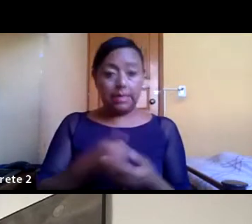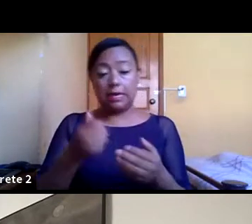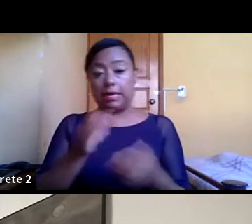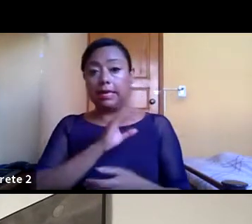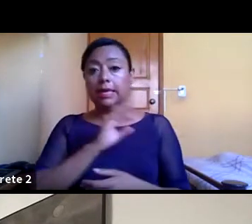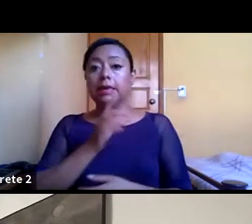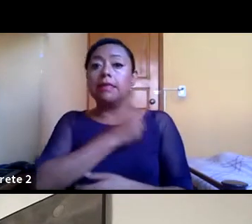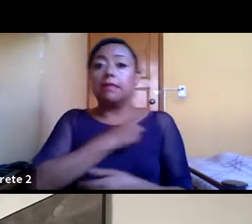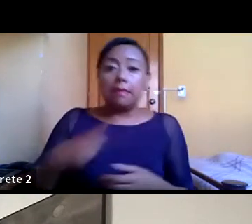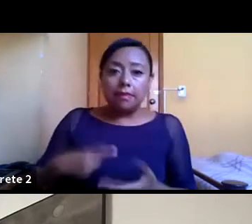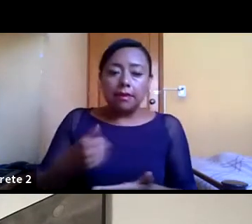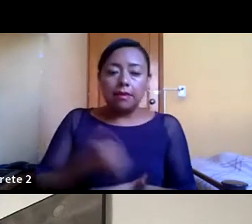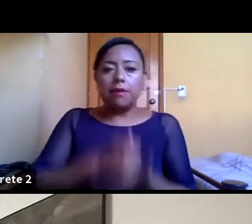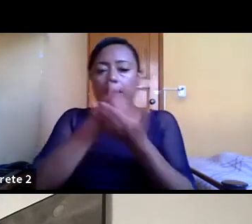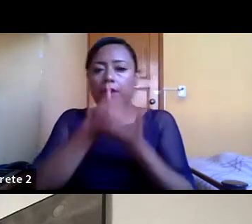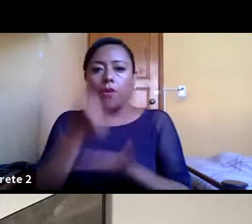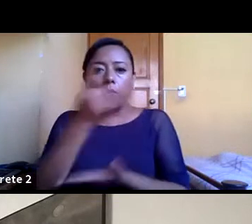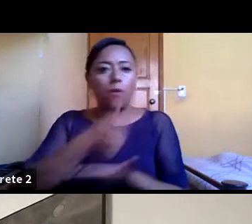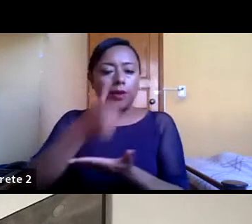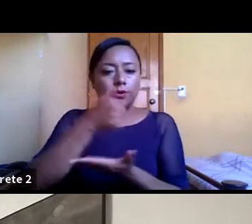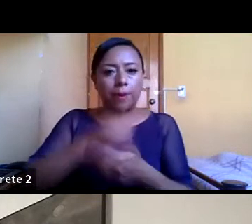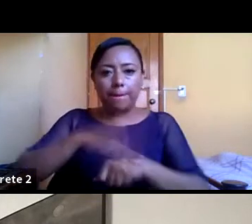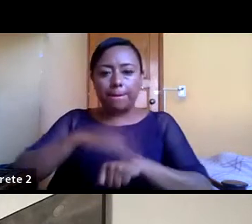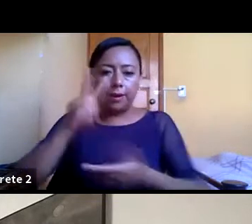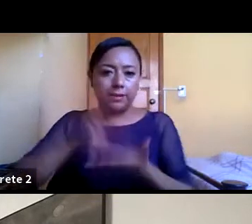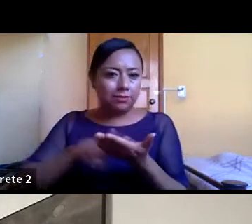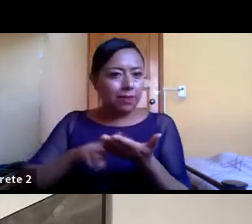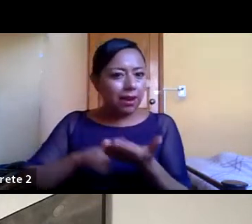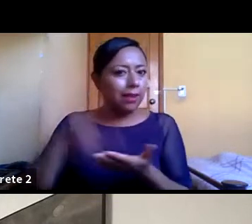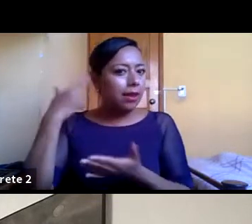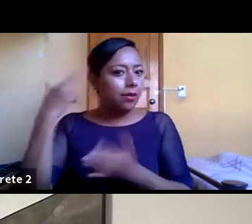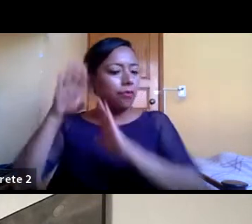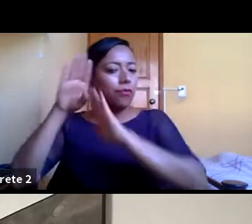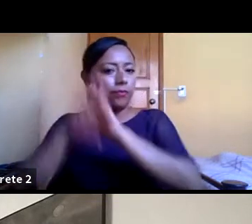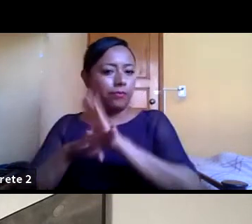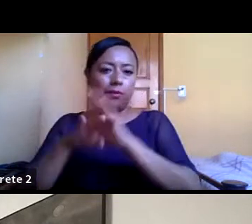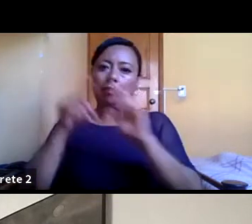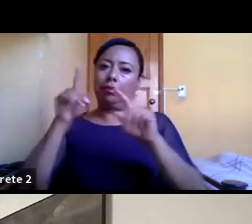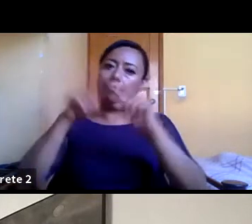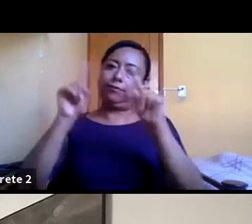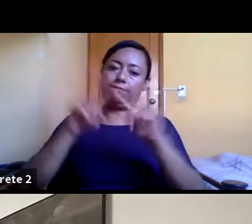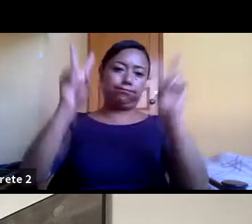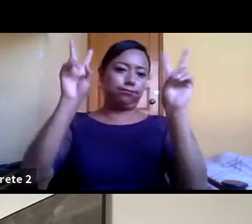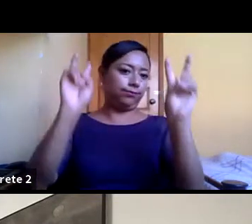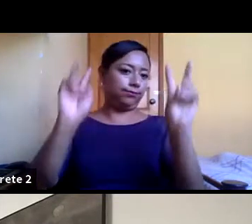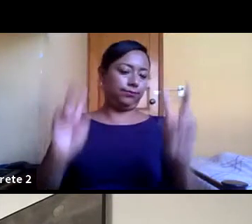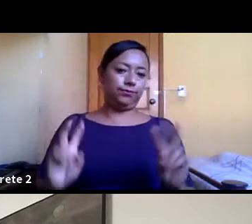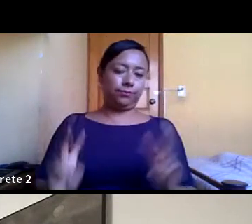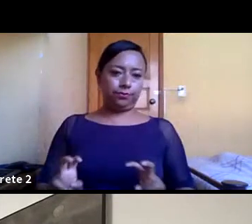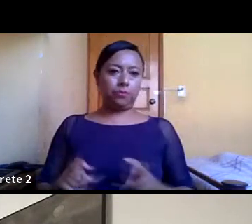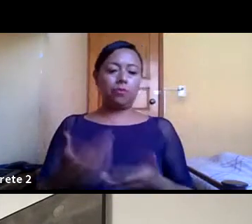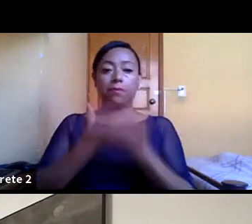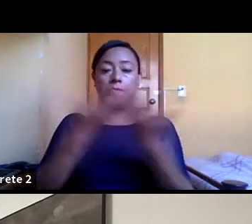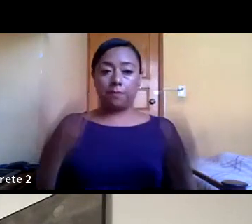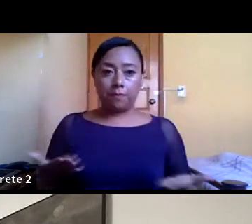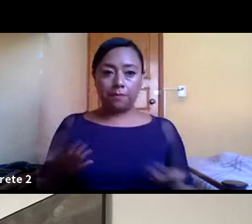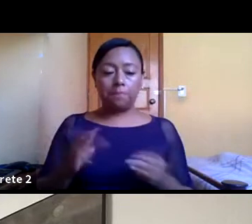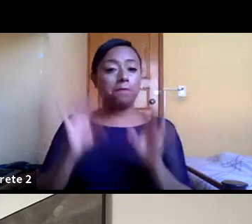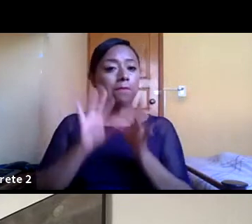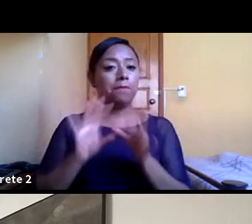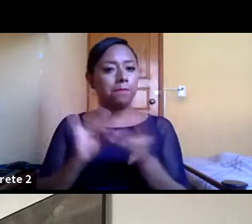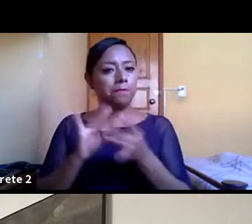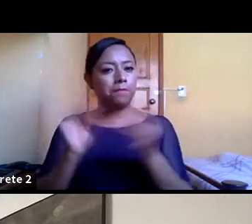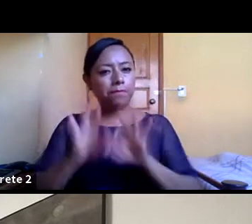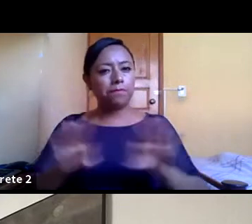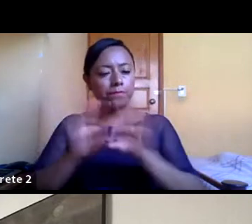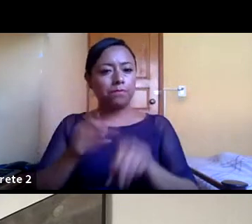de una ciudad más verde, el ruido, la protección civil, entre muchos otros temas. Cabe resaltar que aunque la propuesta que presentamos